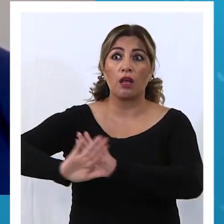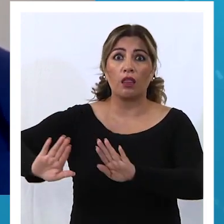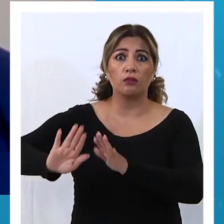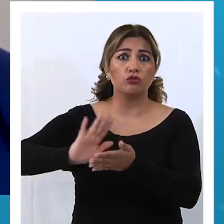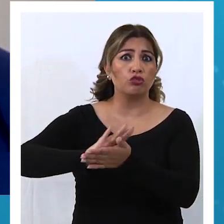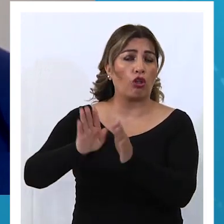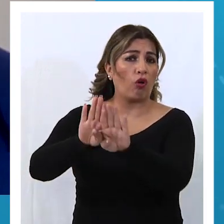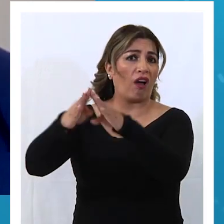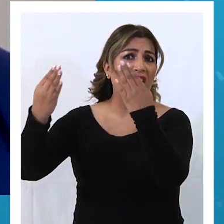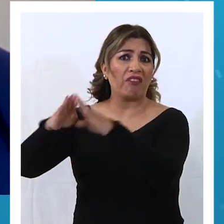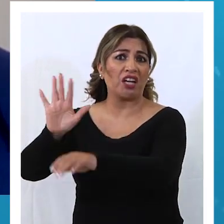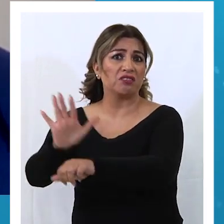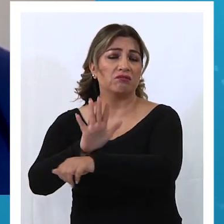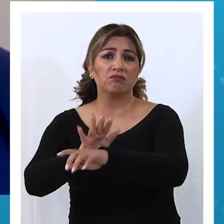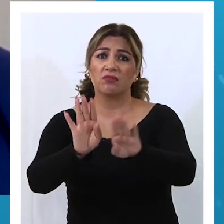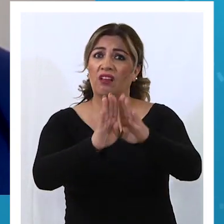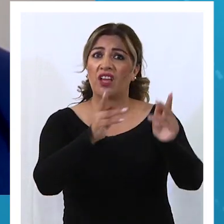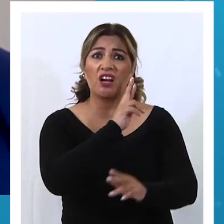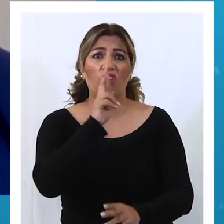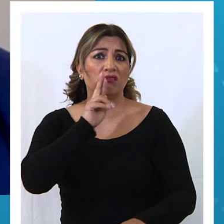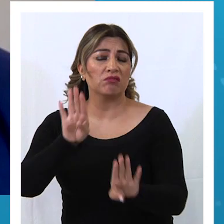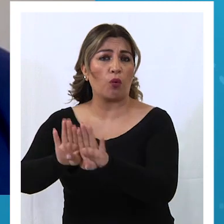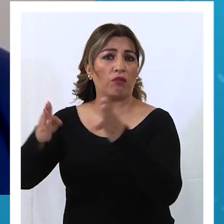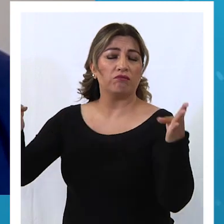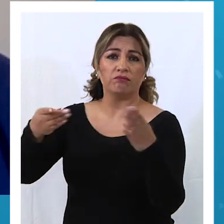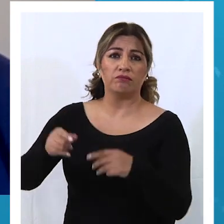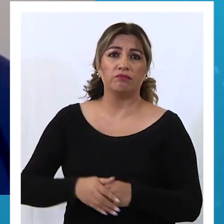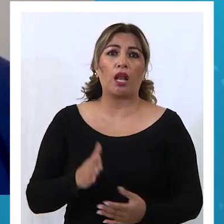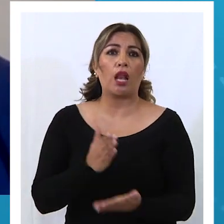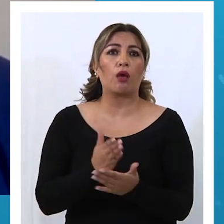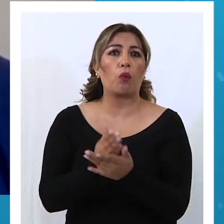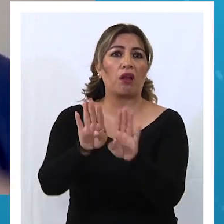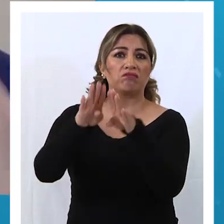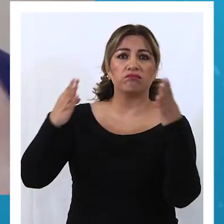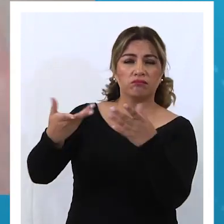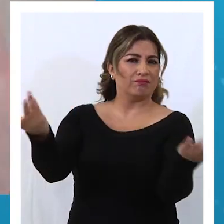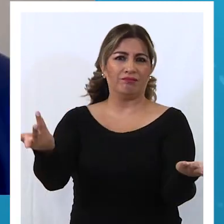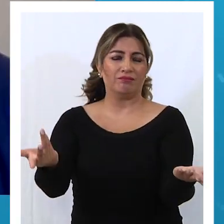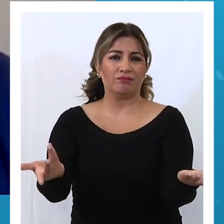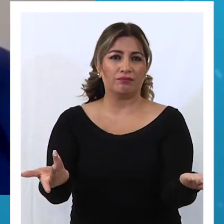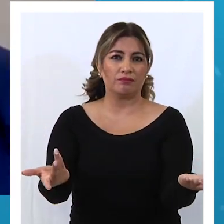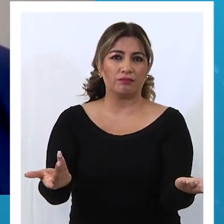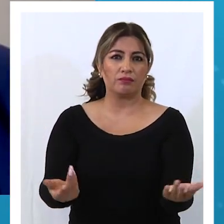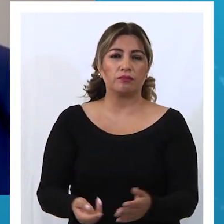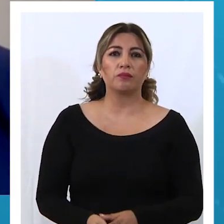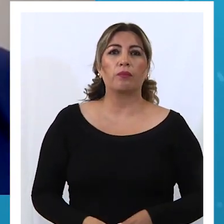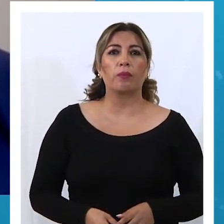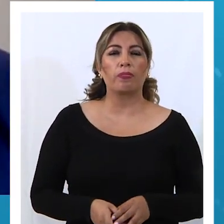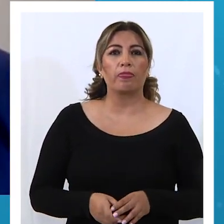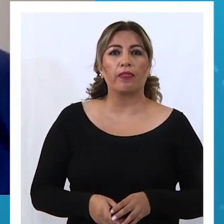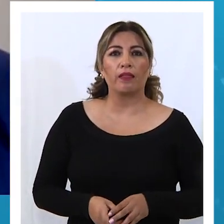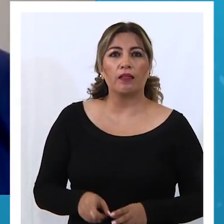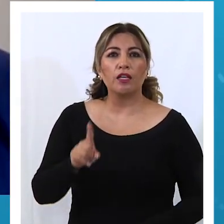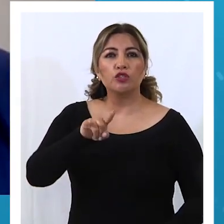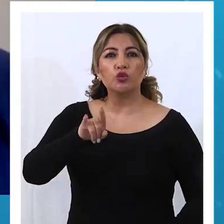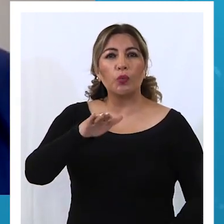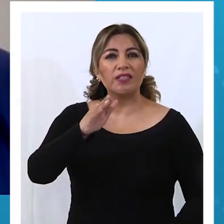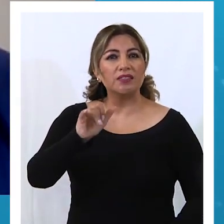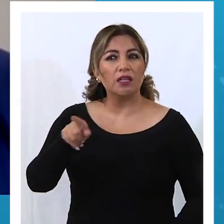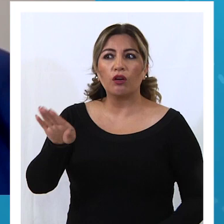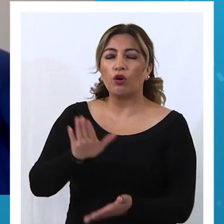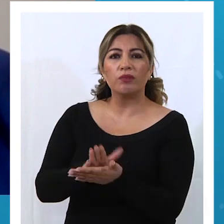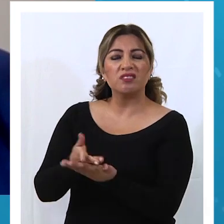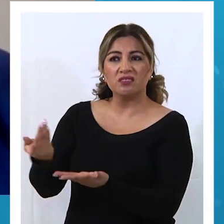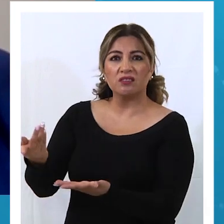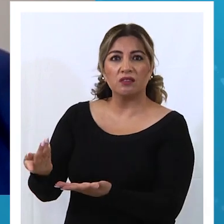demás funciona. Funcionan los cines, funcionan los restaurantes, funcionan las escuelas. ¿Y cómo le ha ido a Suecia con esa fórmula? Mira,